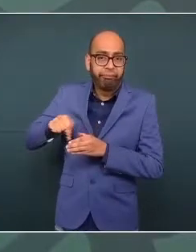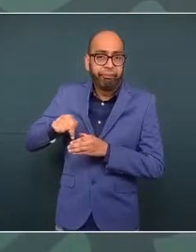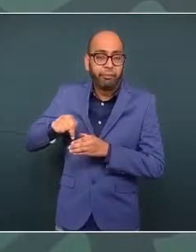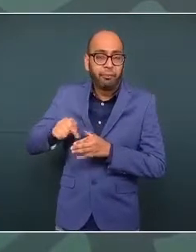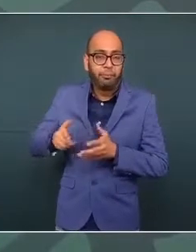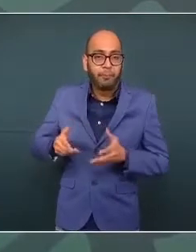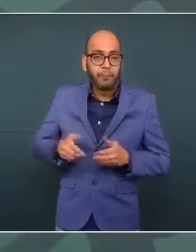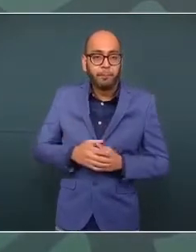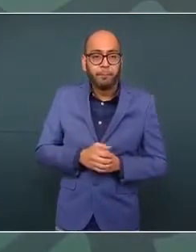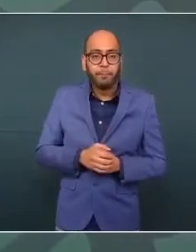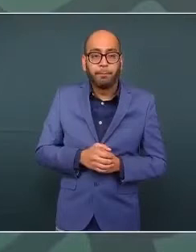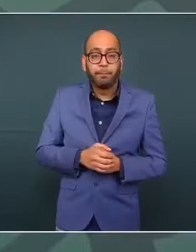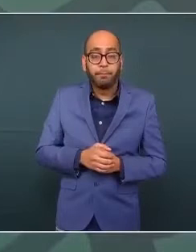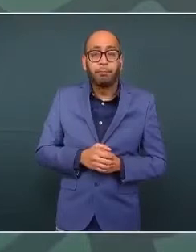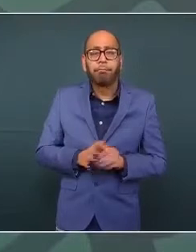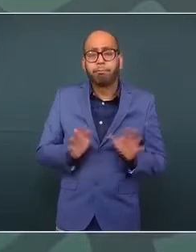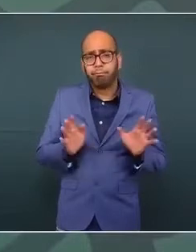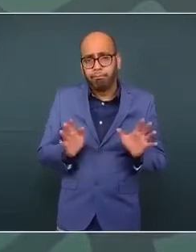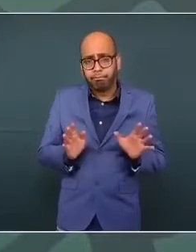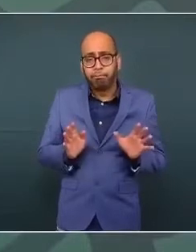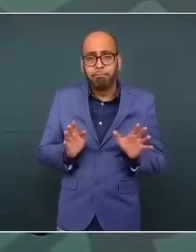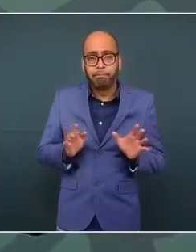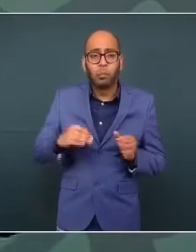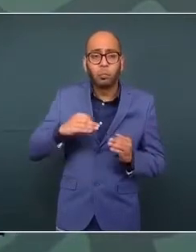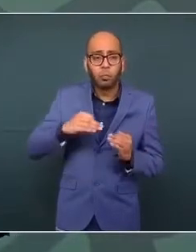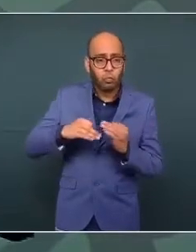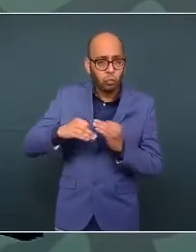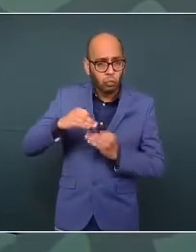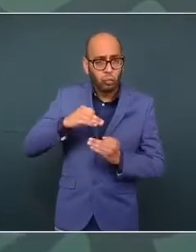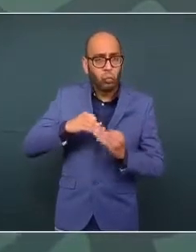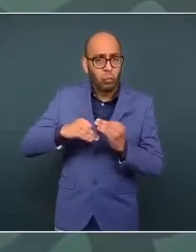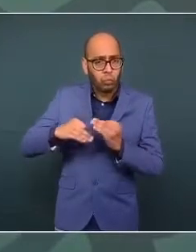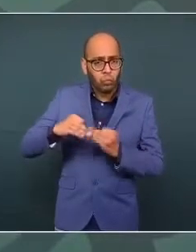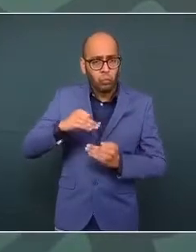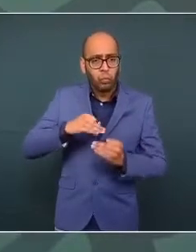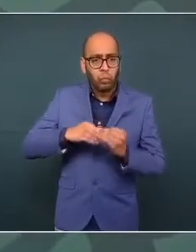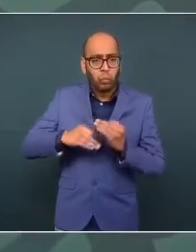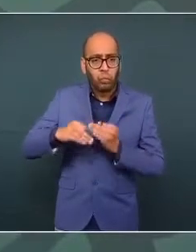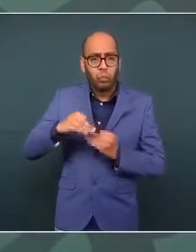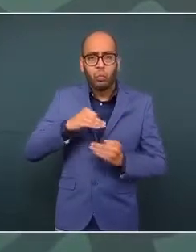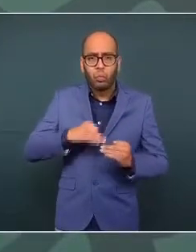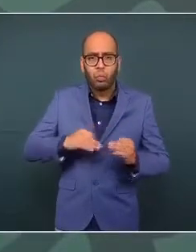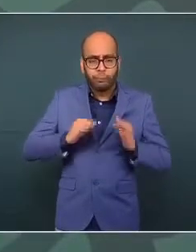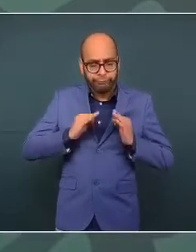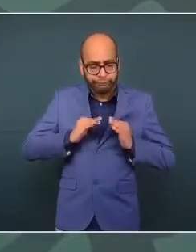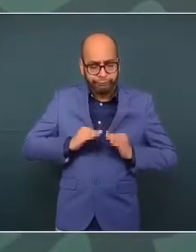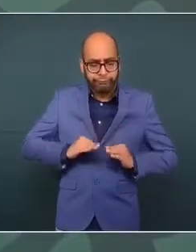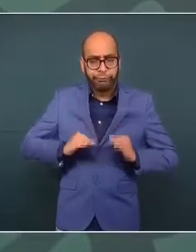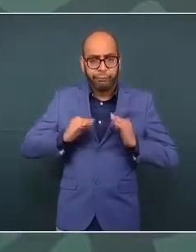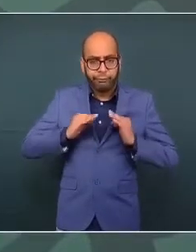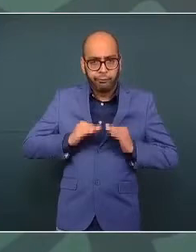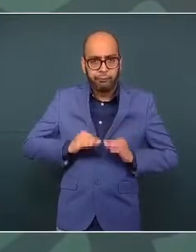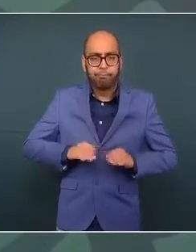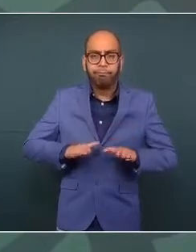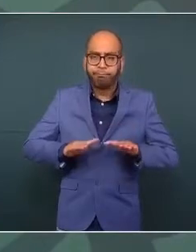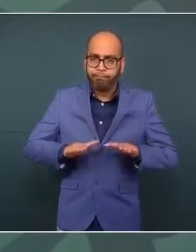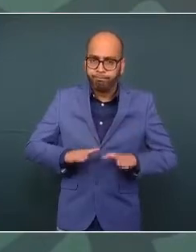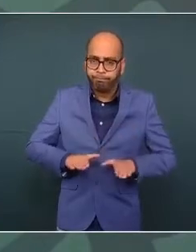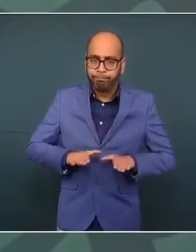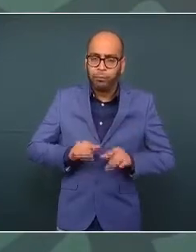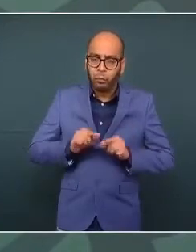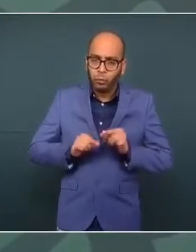Entonces, vamos todos a serenarnos. Además,